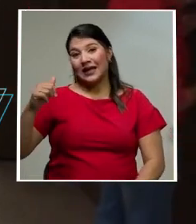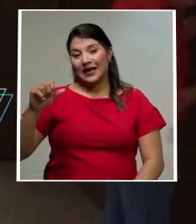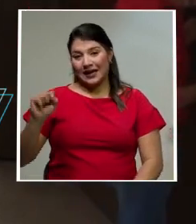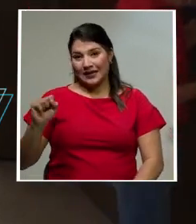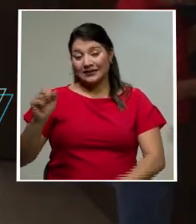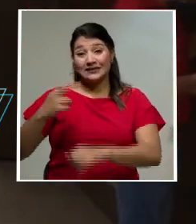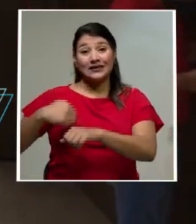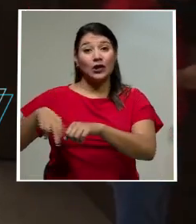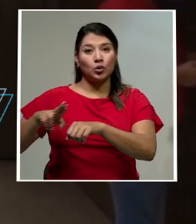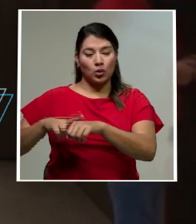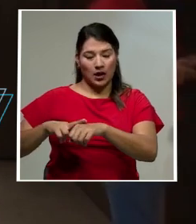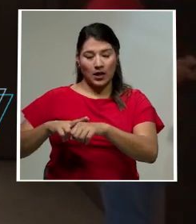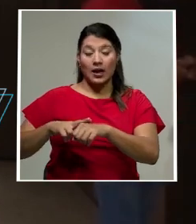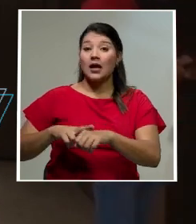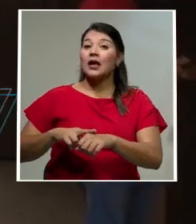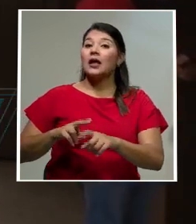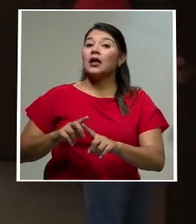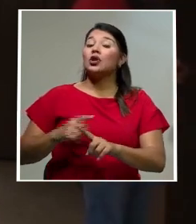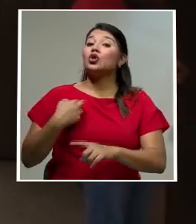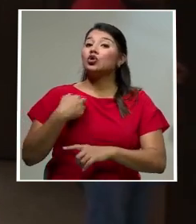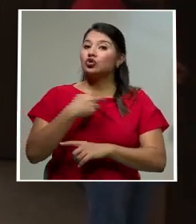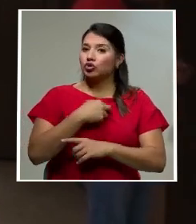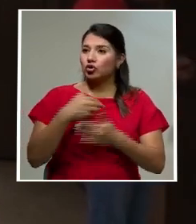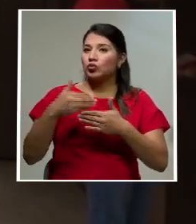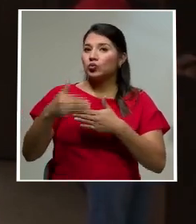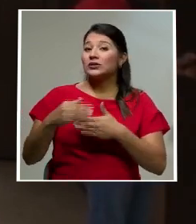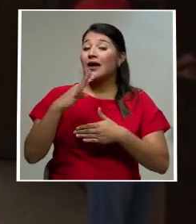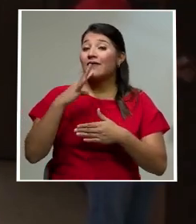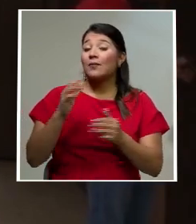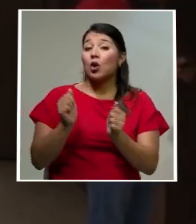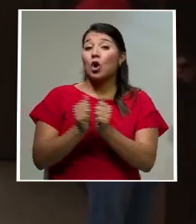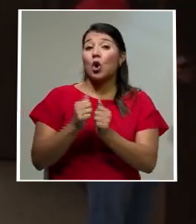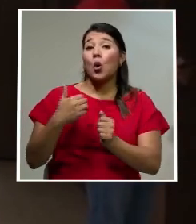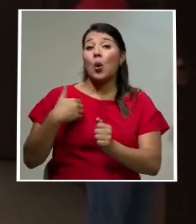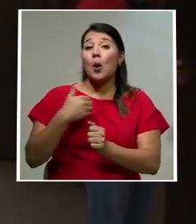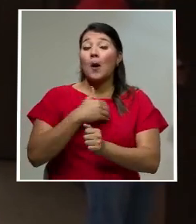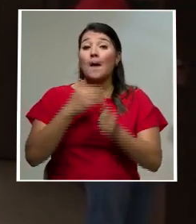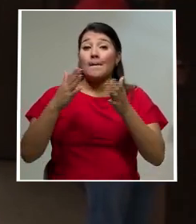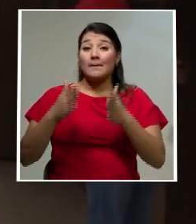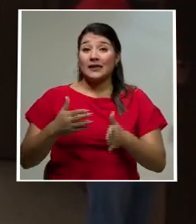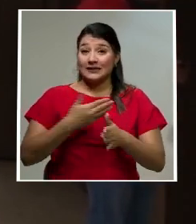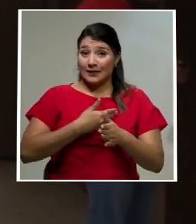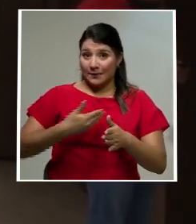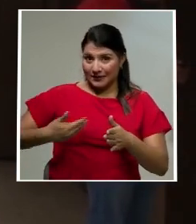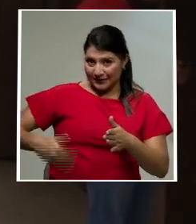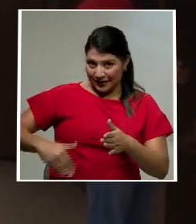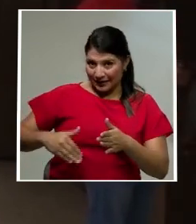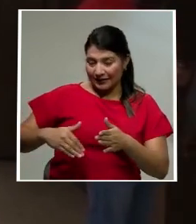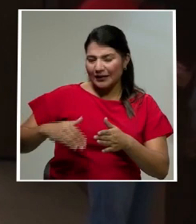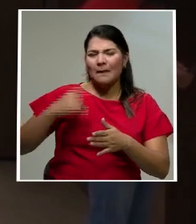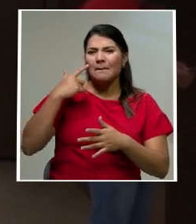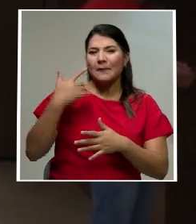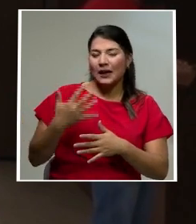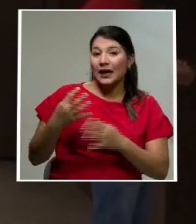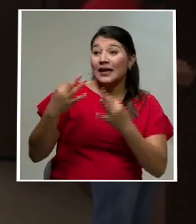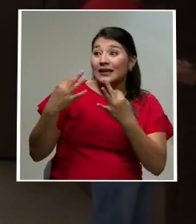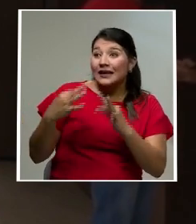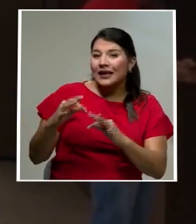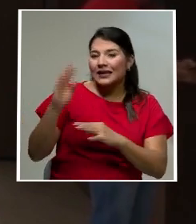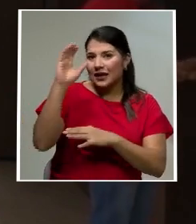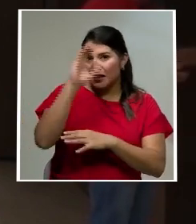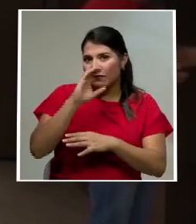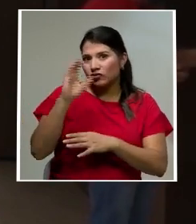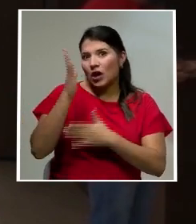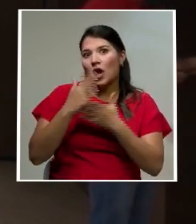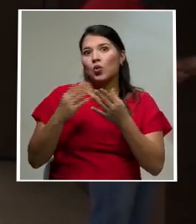a tener conversaciones con la ministra de la Presidencia en esa línea, es buscar la ruta que pueda venir a generar que el